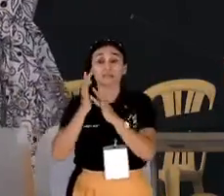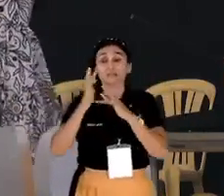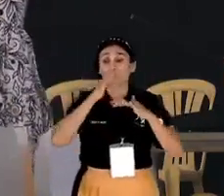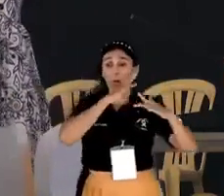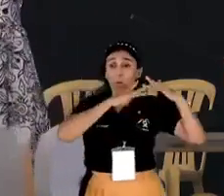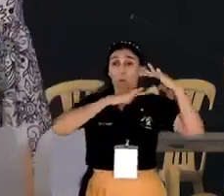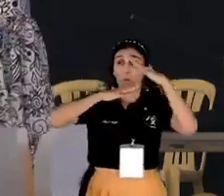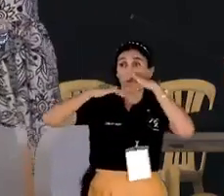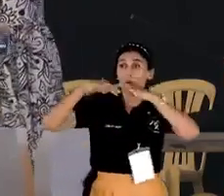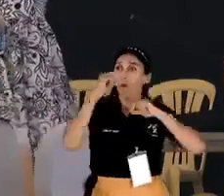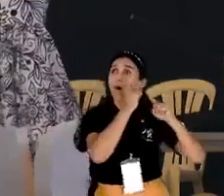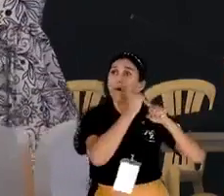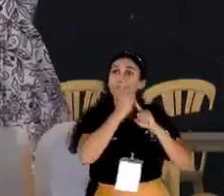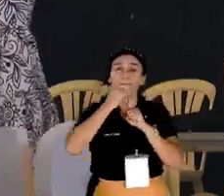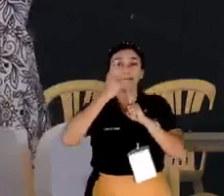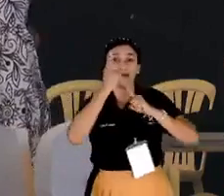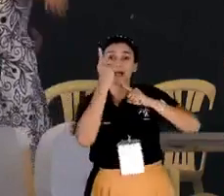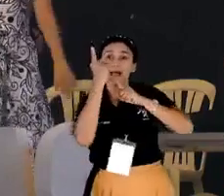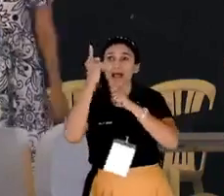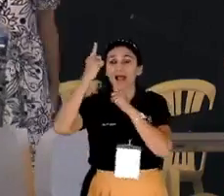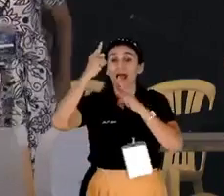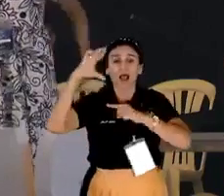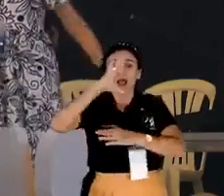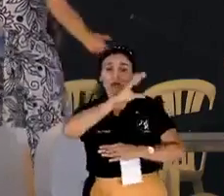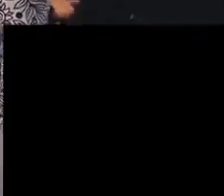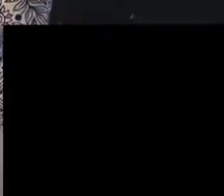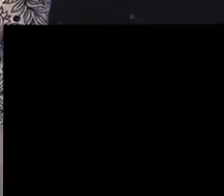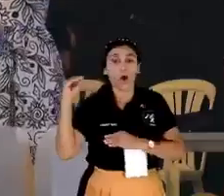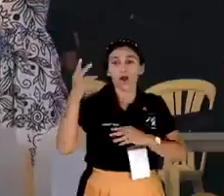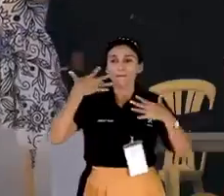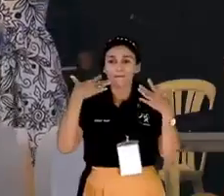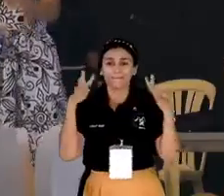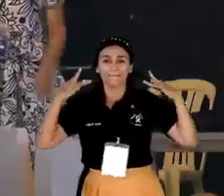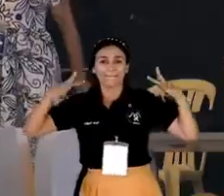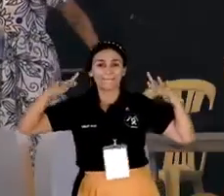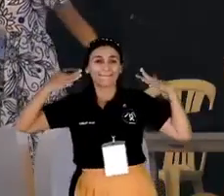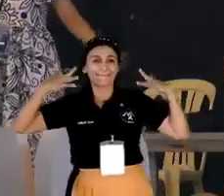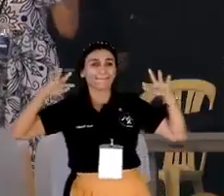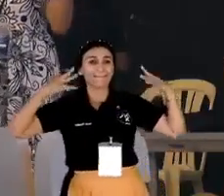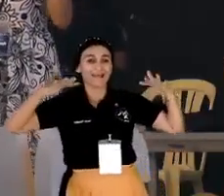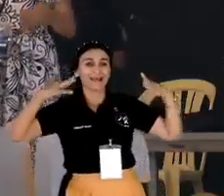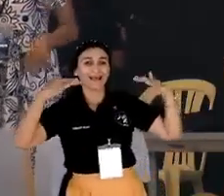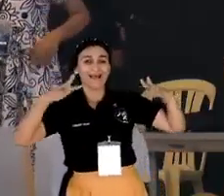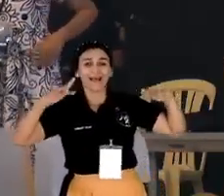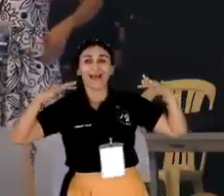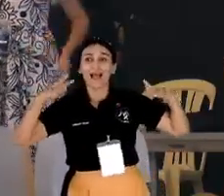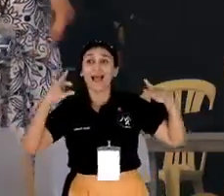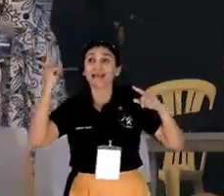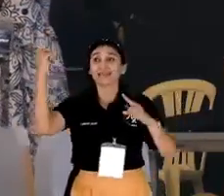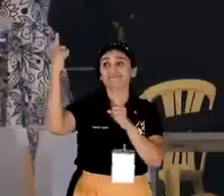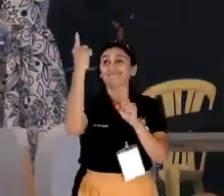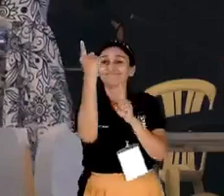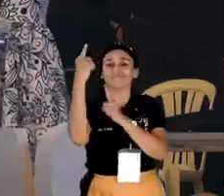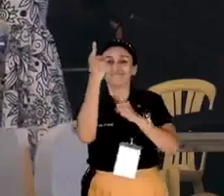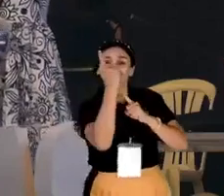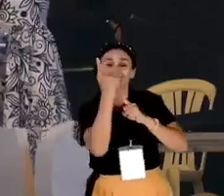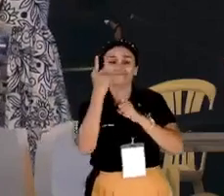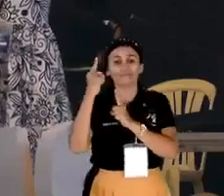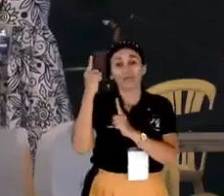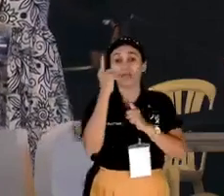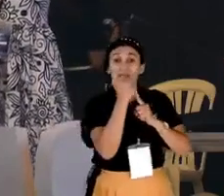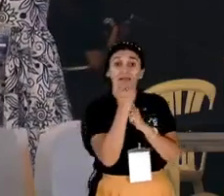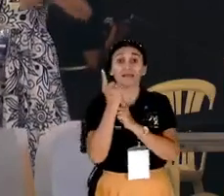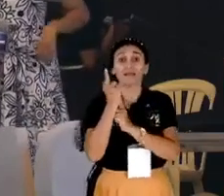al cielo queremos sí. Dilo, y todos reunidos en la fiesta, es Cristo que va